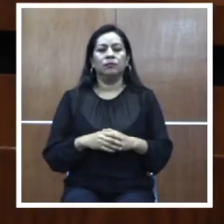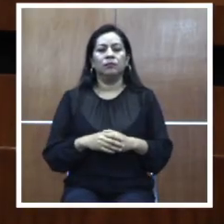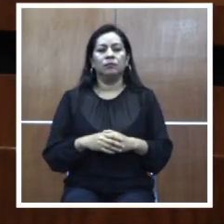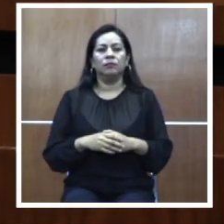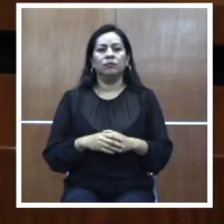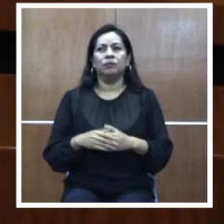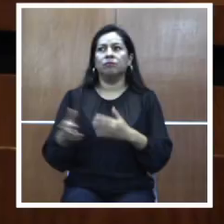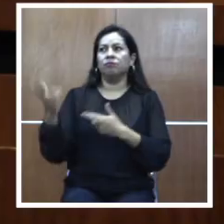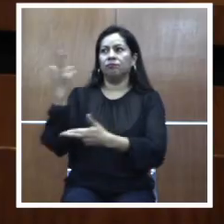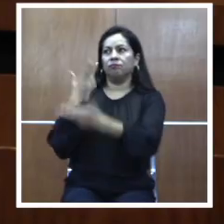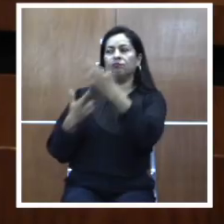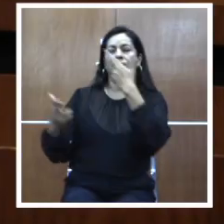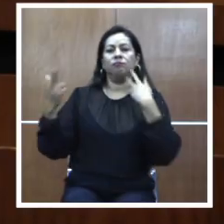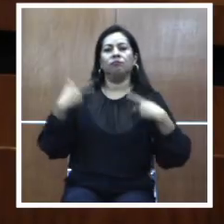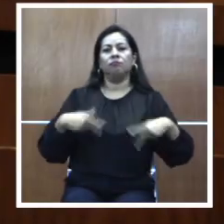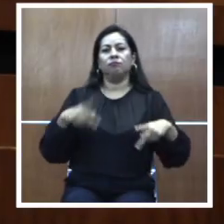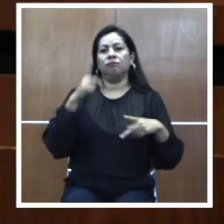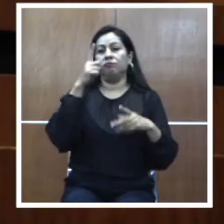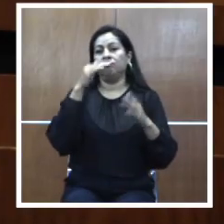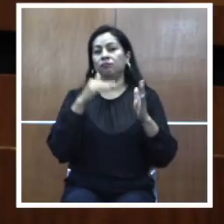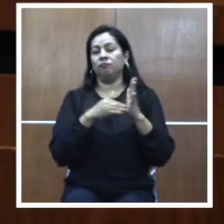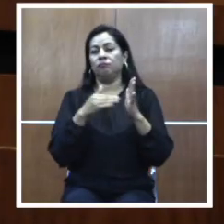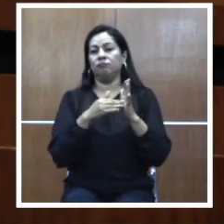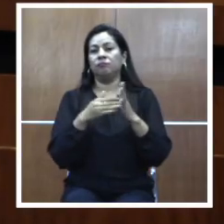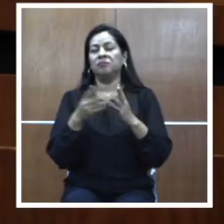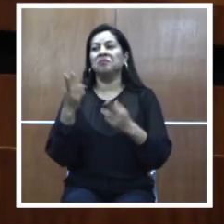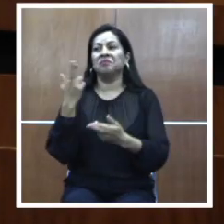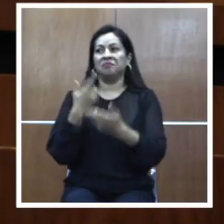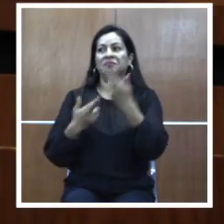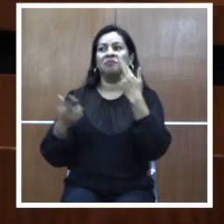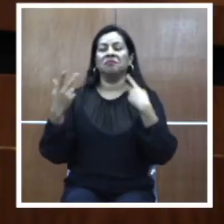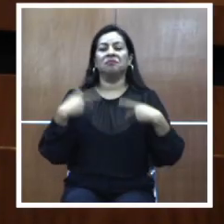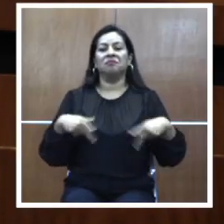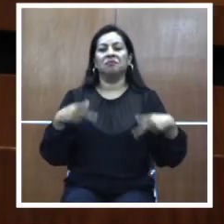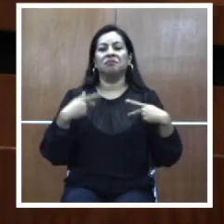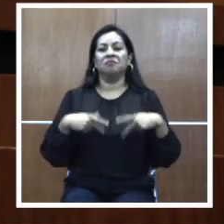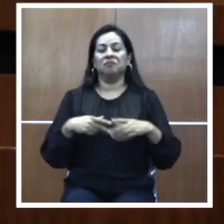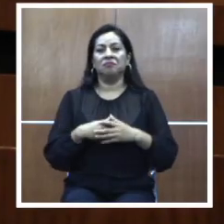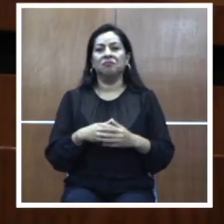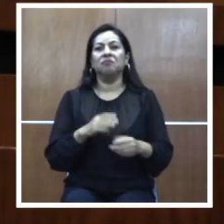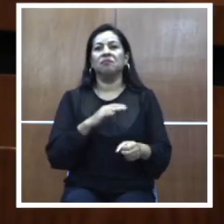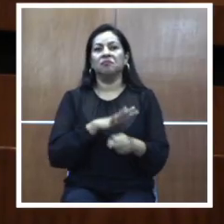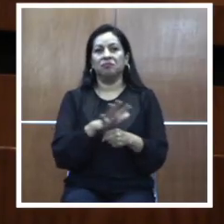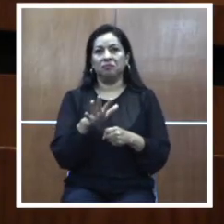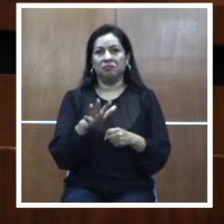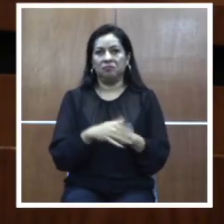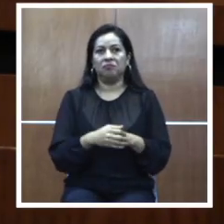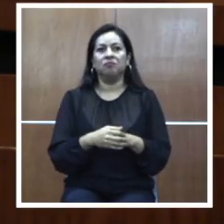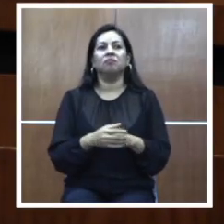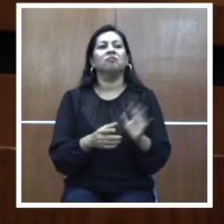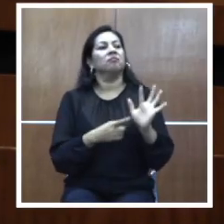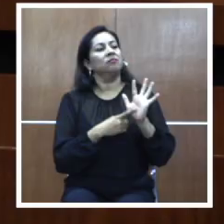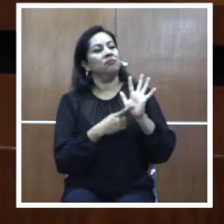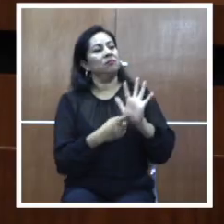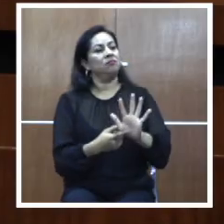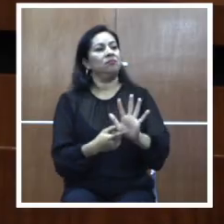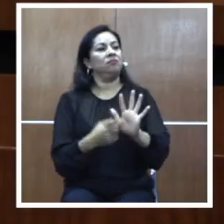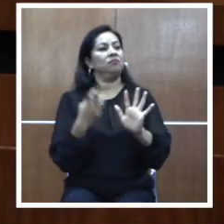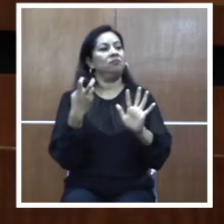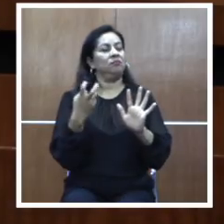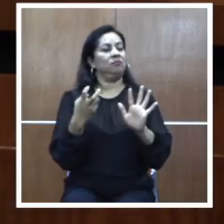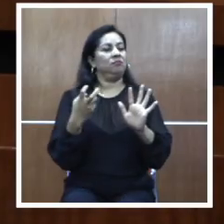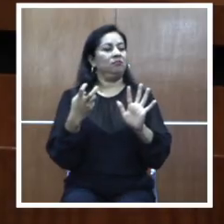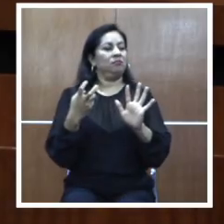de deportaciones de 1 millón de migrantes, lo cual evidencia que esto